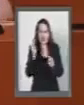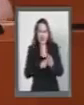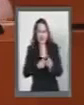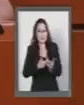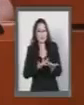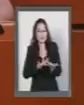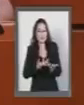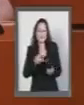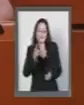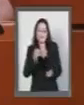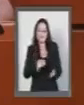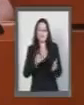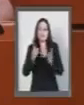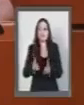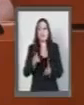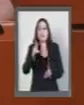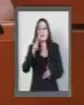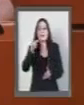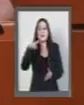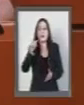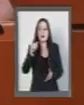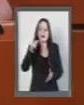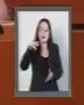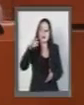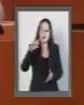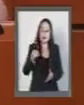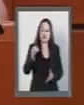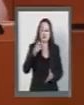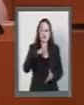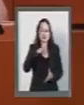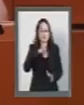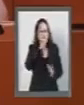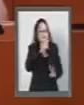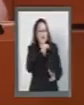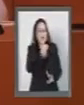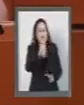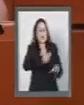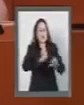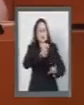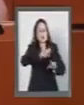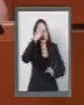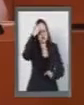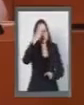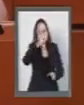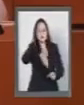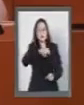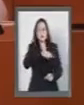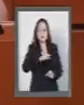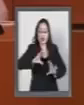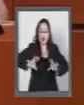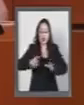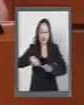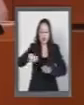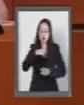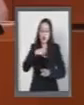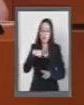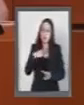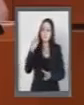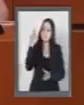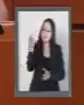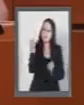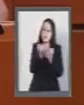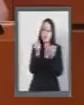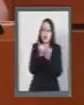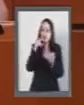Nieto respondió en Fast Track al reclamo de los empresarios. Este Congreso debería pedir a Peña Nieto también